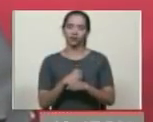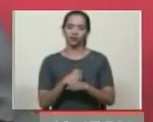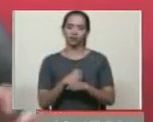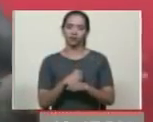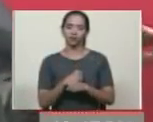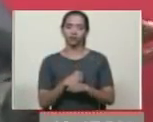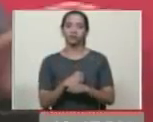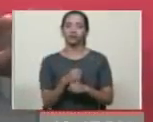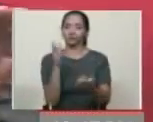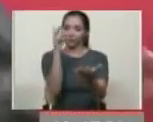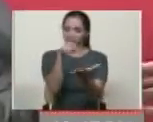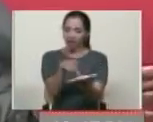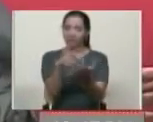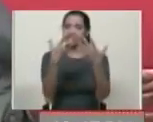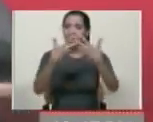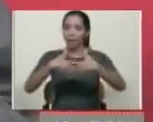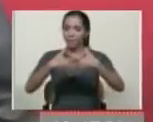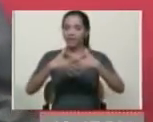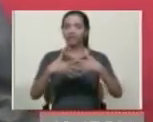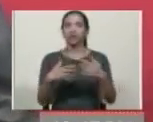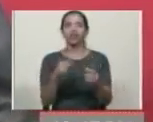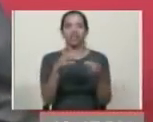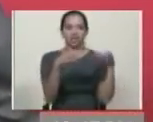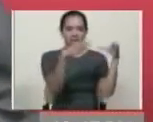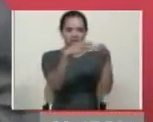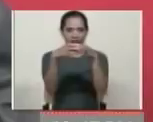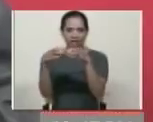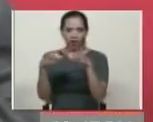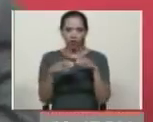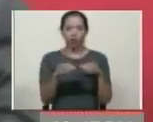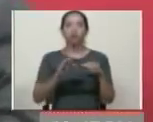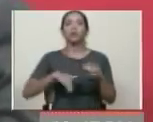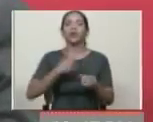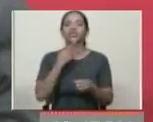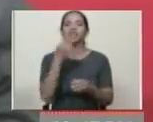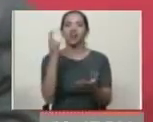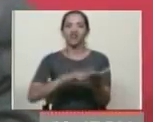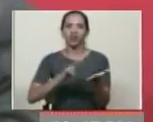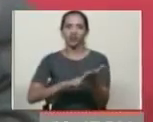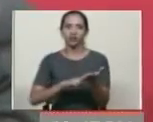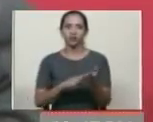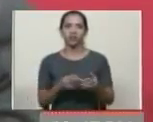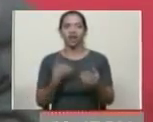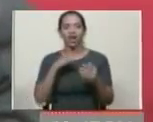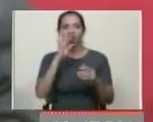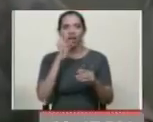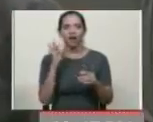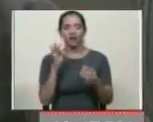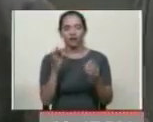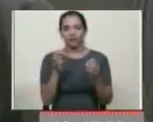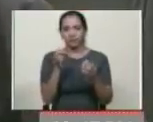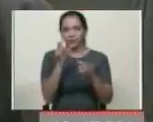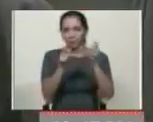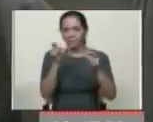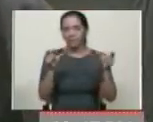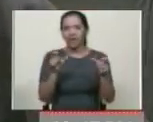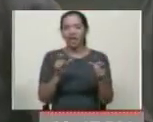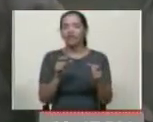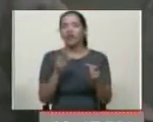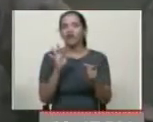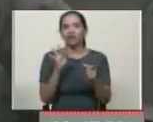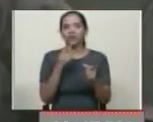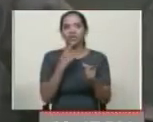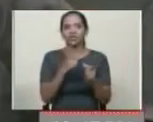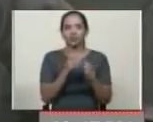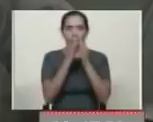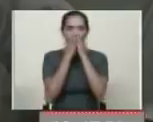ahí, para poder desde cada segmento poder decir la verdad. ¿Sabes qué? Hay una frase muy vieja que siempre Marquitos decía, que cuando uno lo mandaba a una